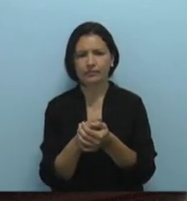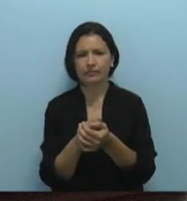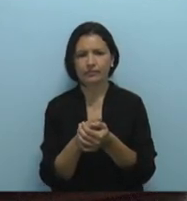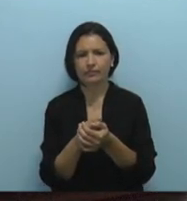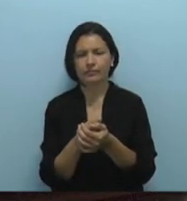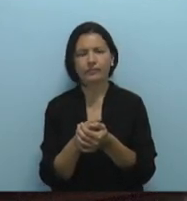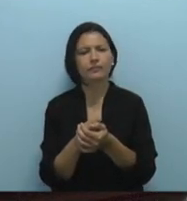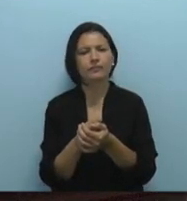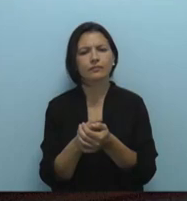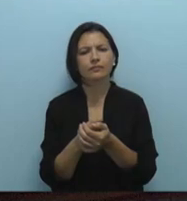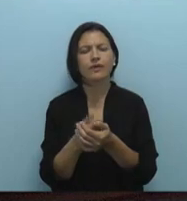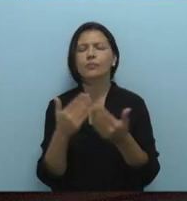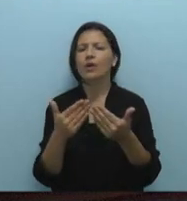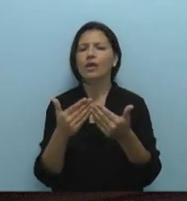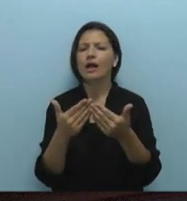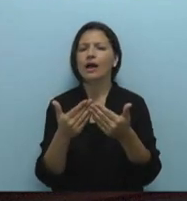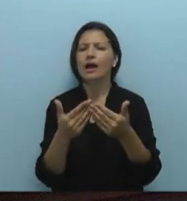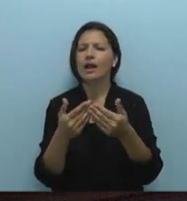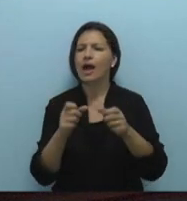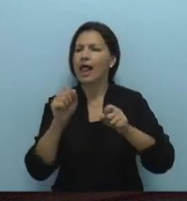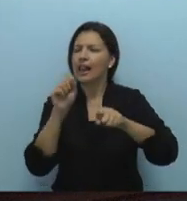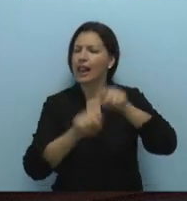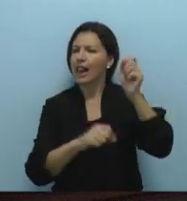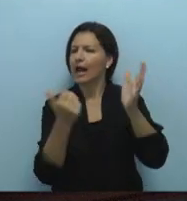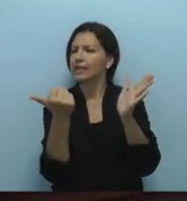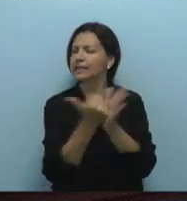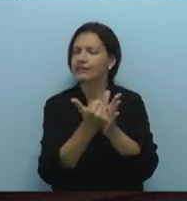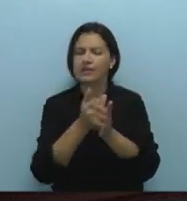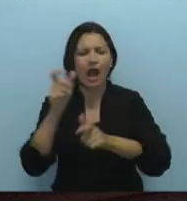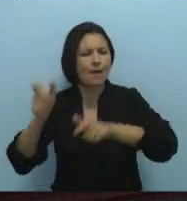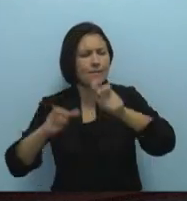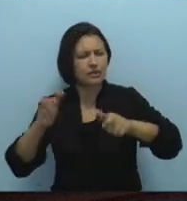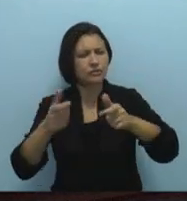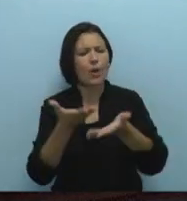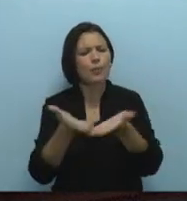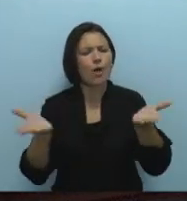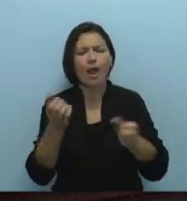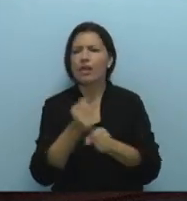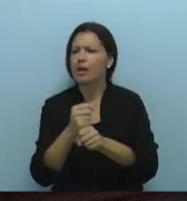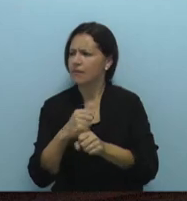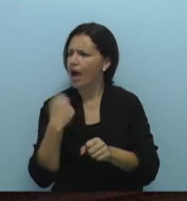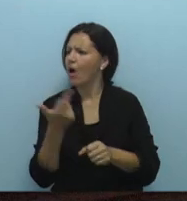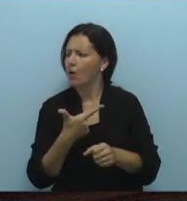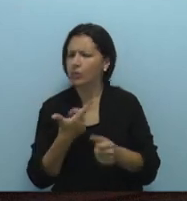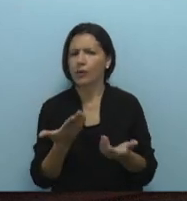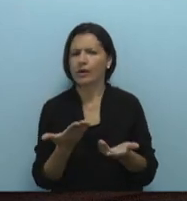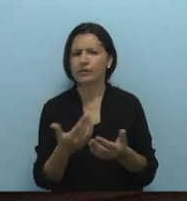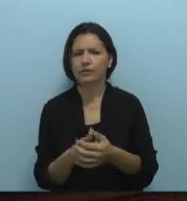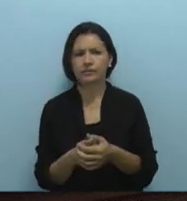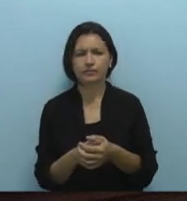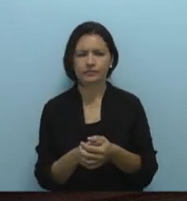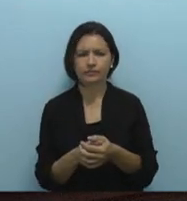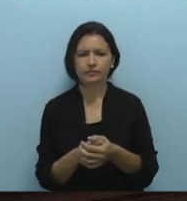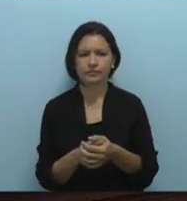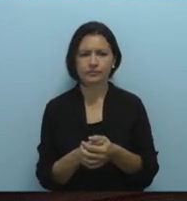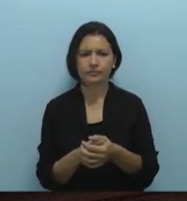mejor que poder certificar esas horas de voluntariado y que les sirvan como un antecedente a esas personas para el momento en el que